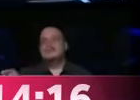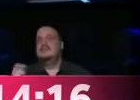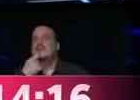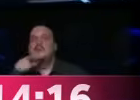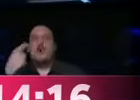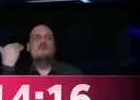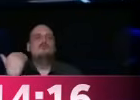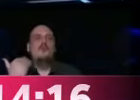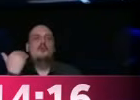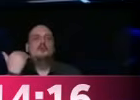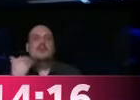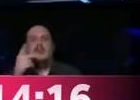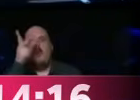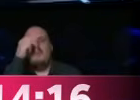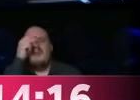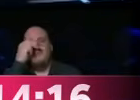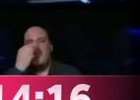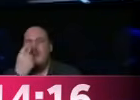ya me hubieras lastimado un ojo.